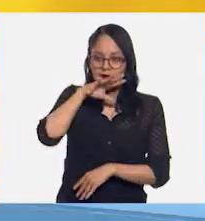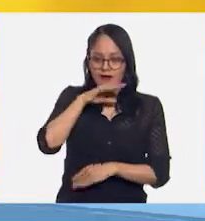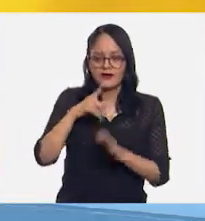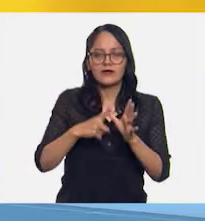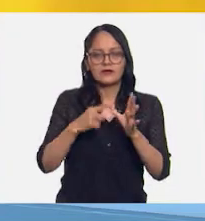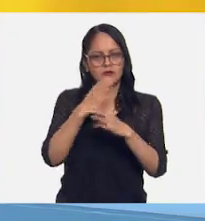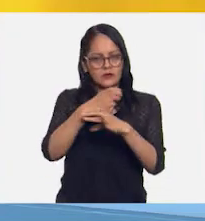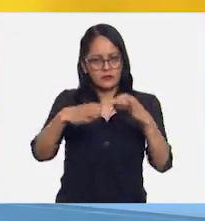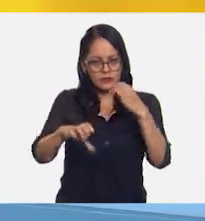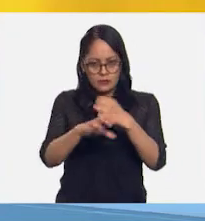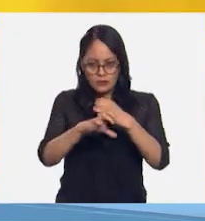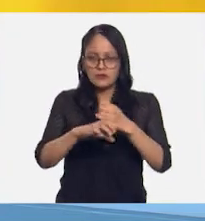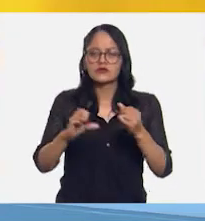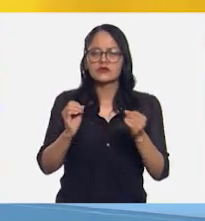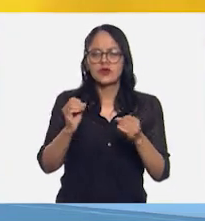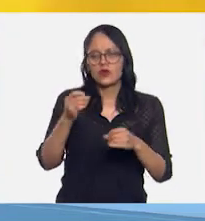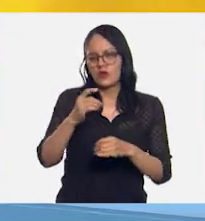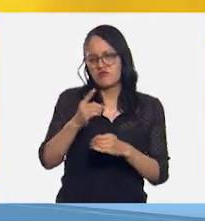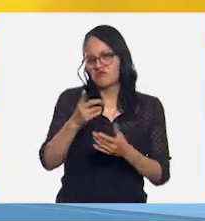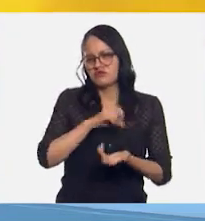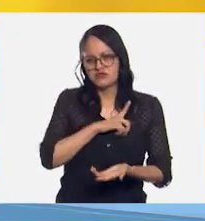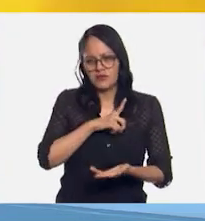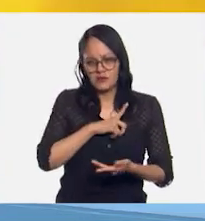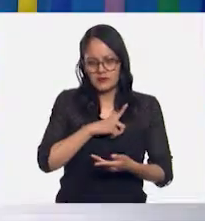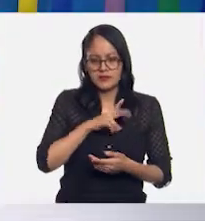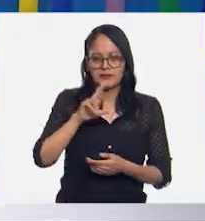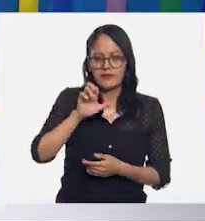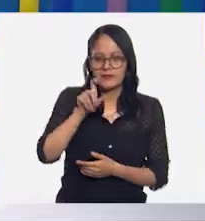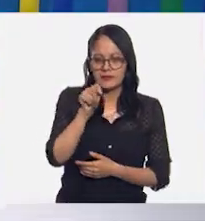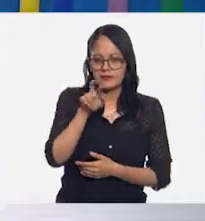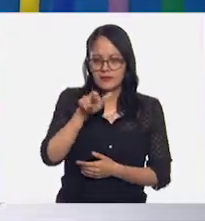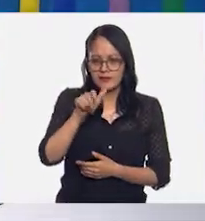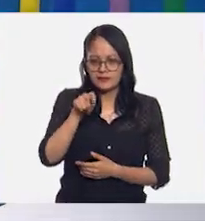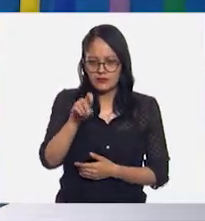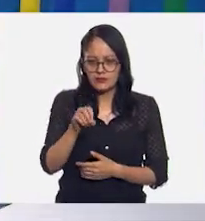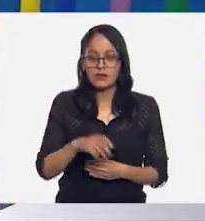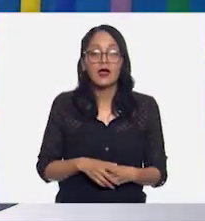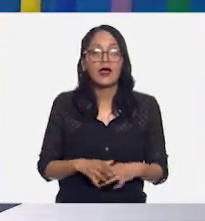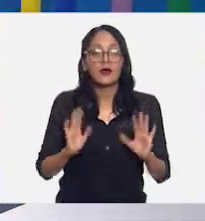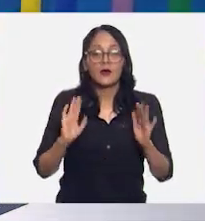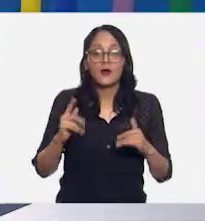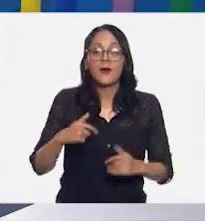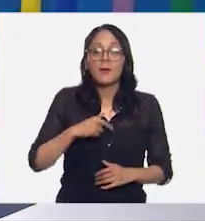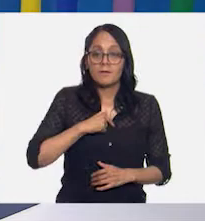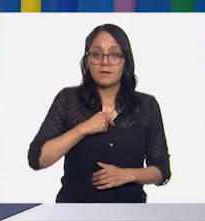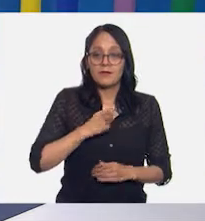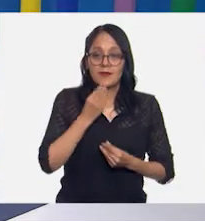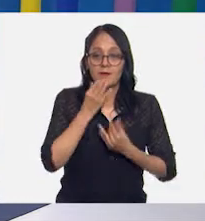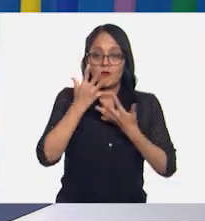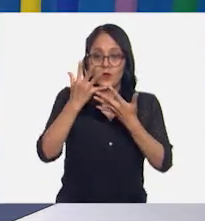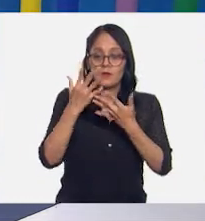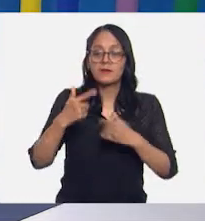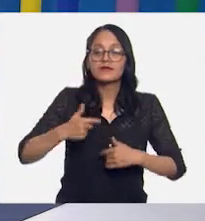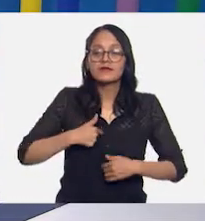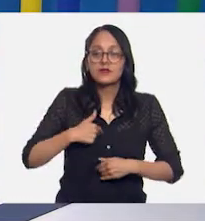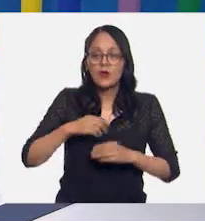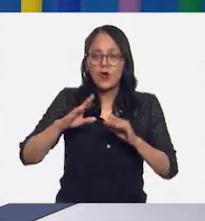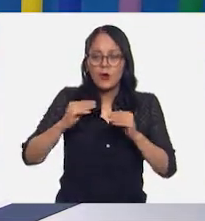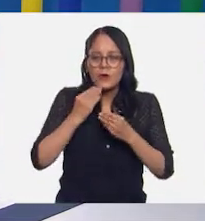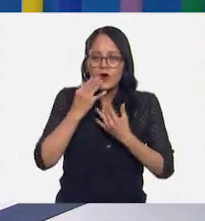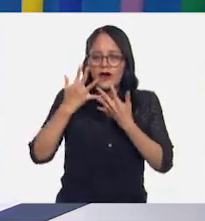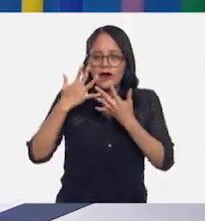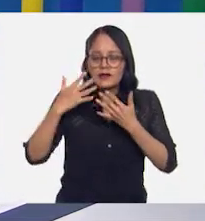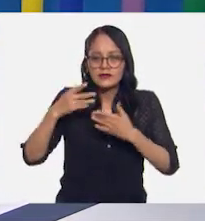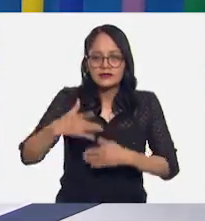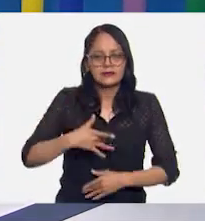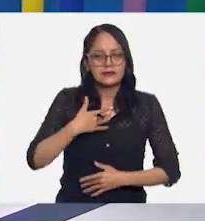un autorretrato, etcétera. El tema de mi poema será mi despertar ante la poesía. Aún no estoy segura